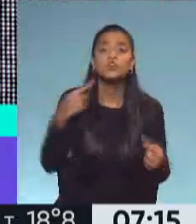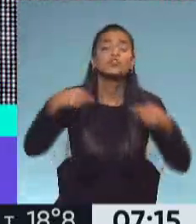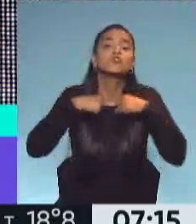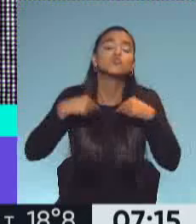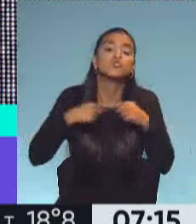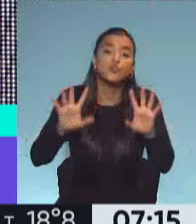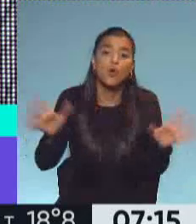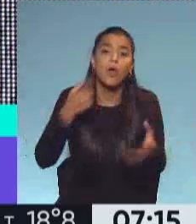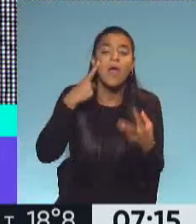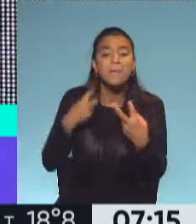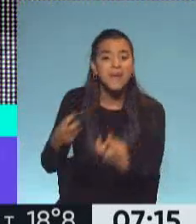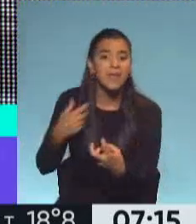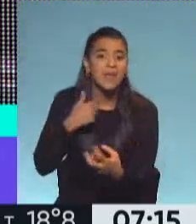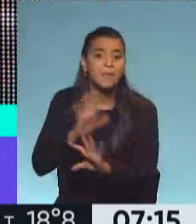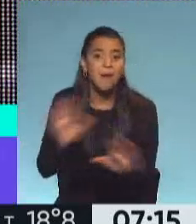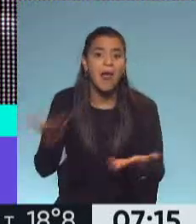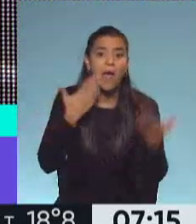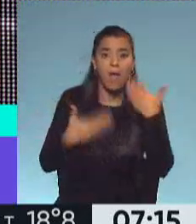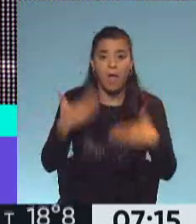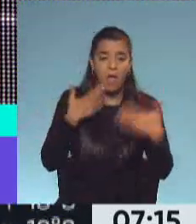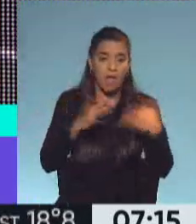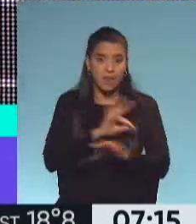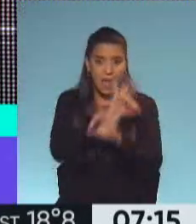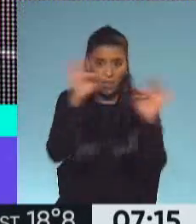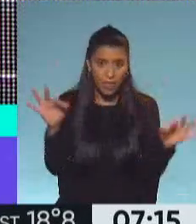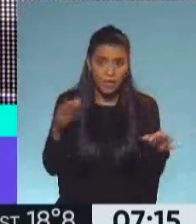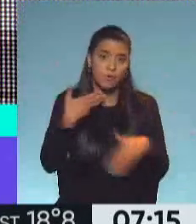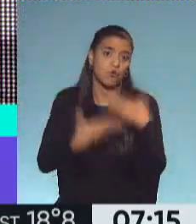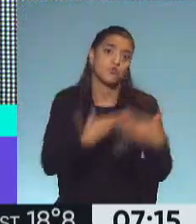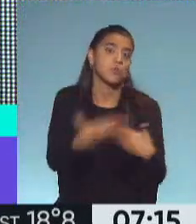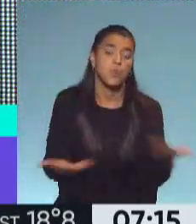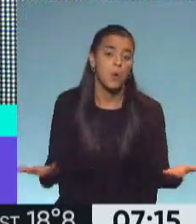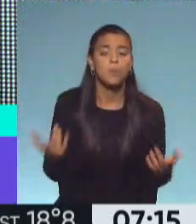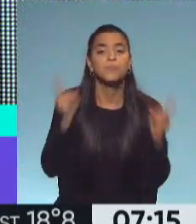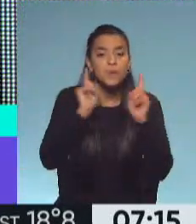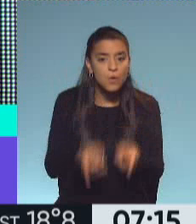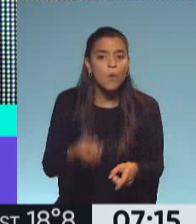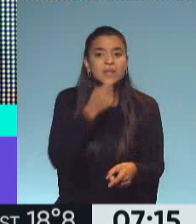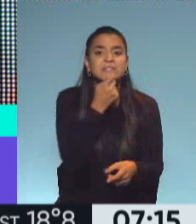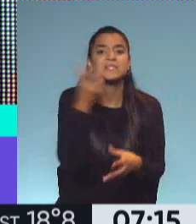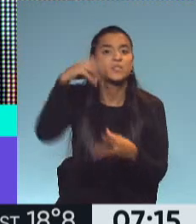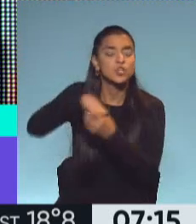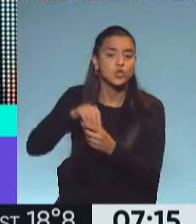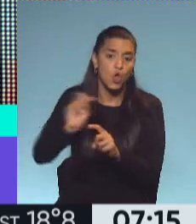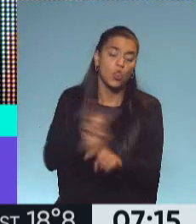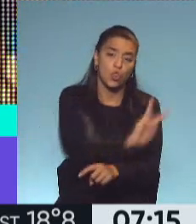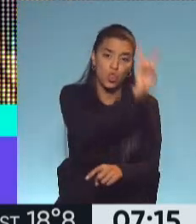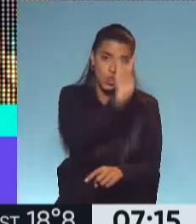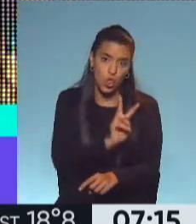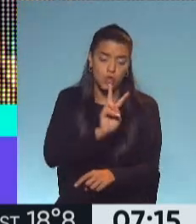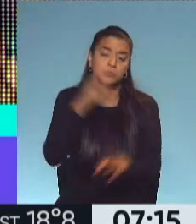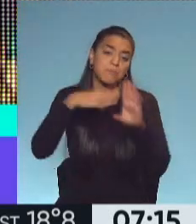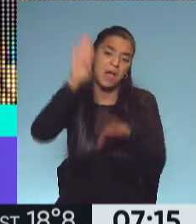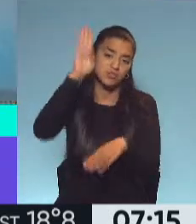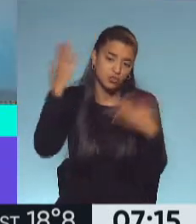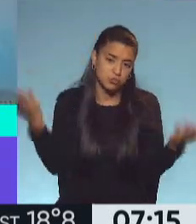tengo ninguna causal para excusarme a intervenir, y siguió interviniendo. Igualmente, aunque no hubiera intervenido, los otros dos hubieran formado